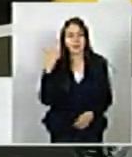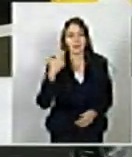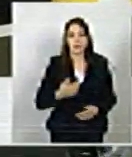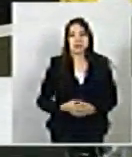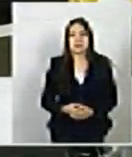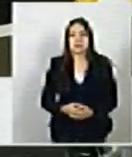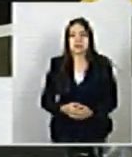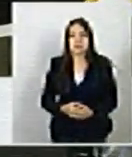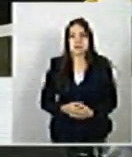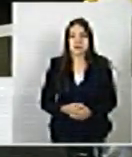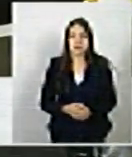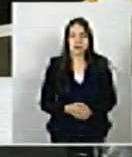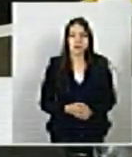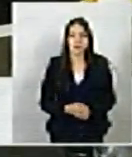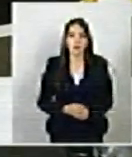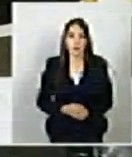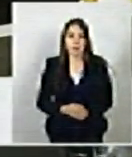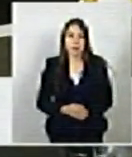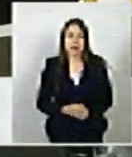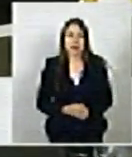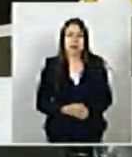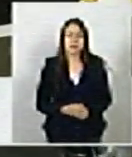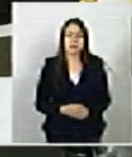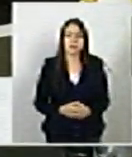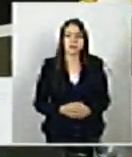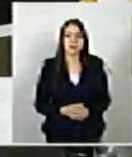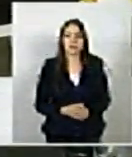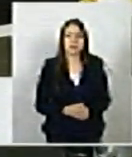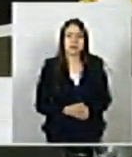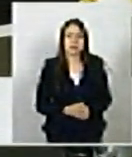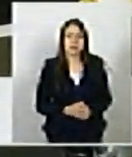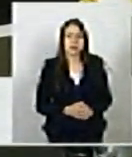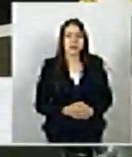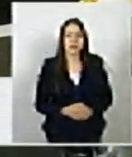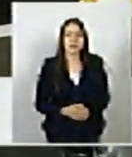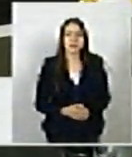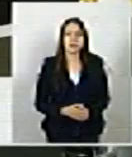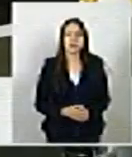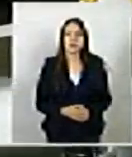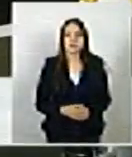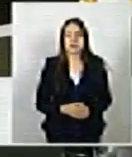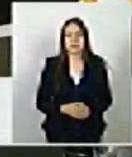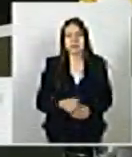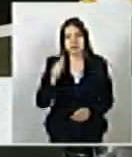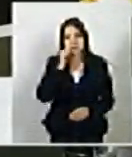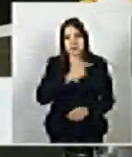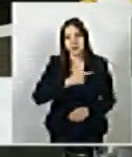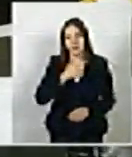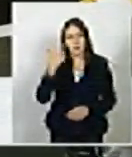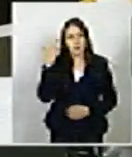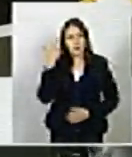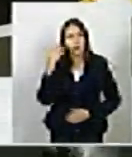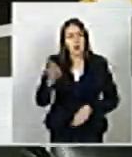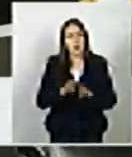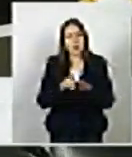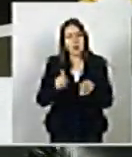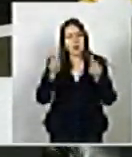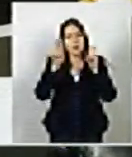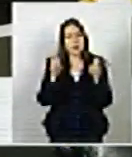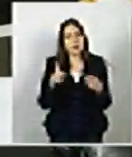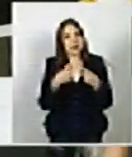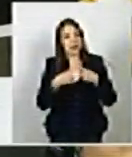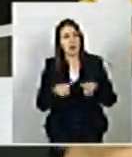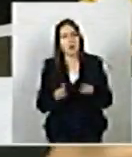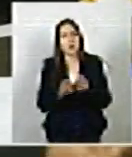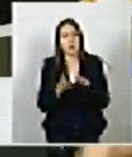valorar como coloca usted los debates en otra dimensión así es